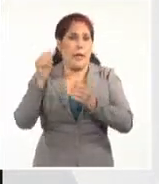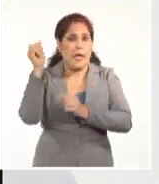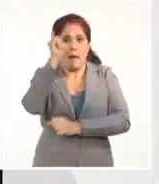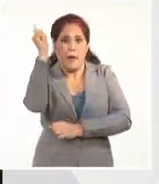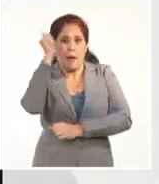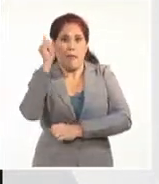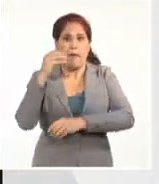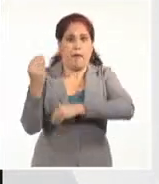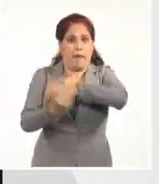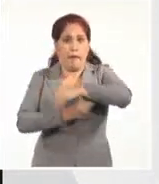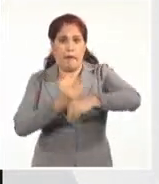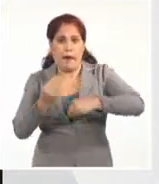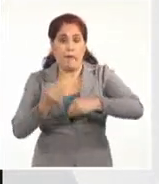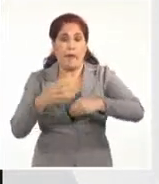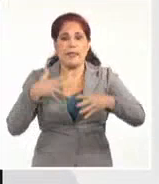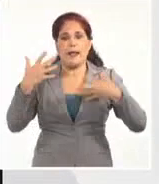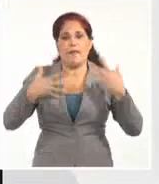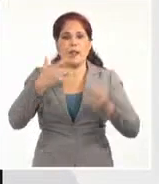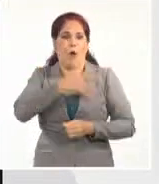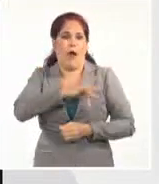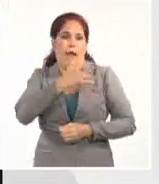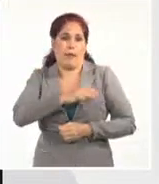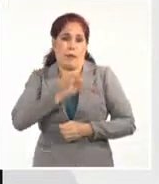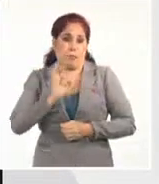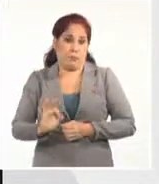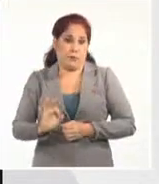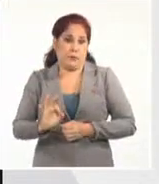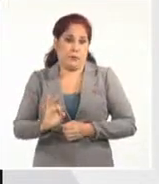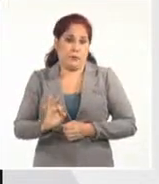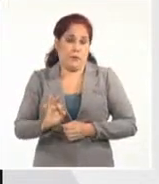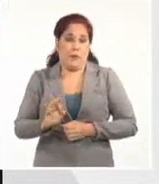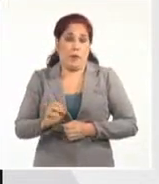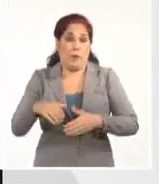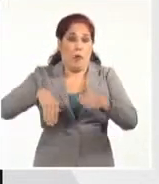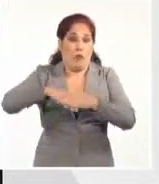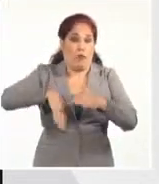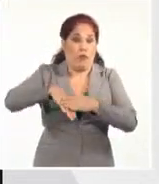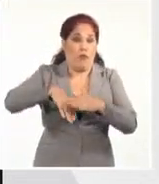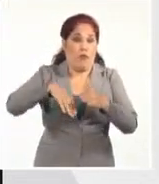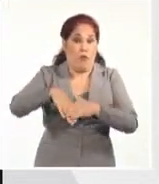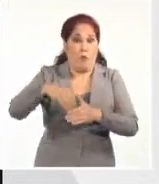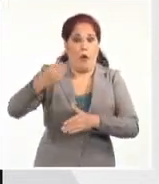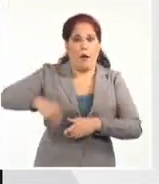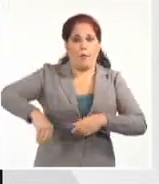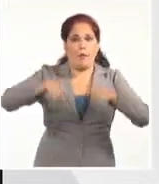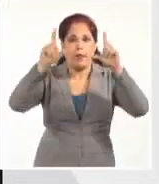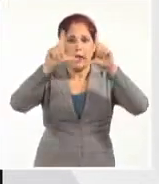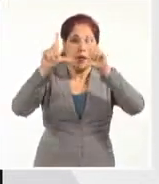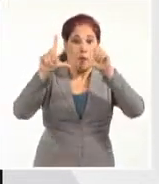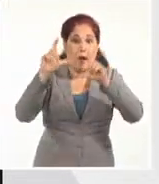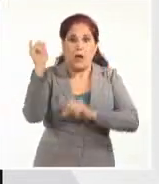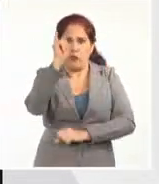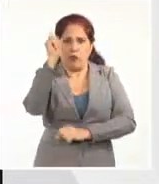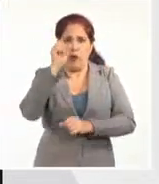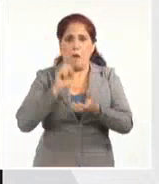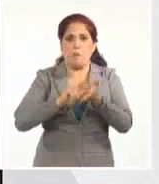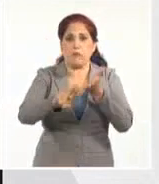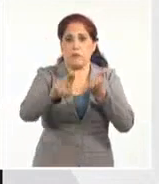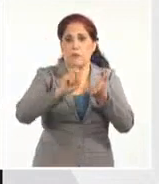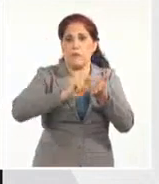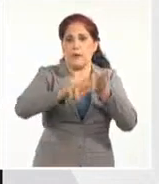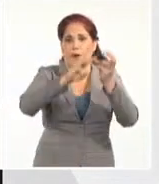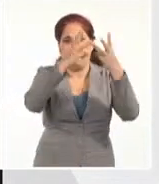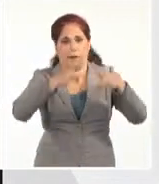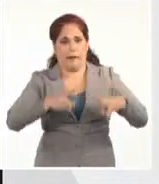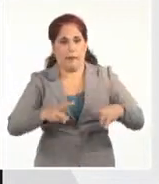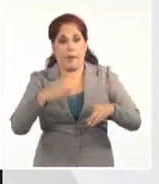por ejemplo la celebración de argentina la la copa la copa américa no es el obelisco o imágenes de cristo